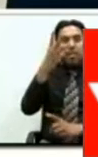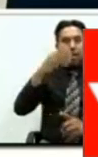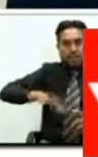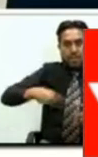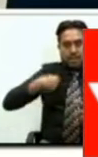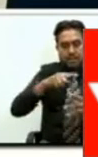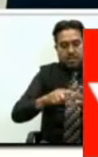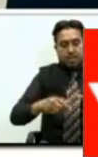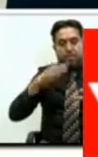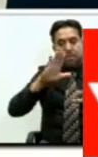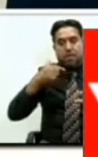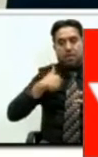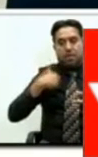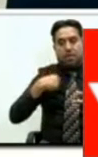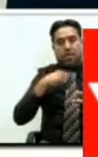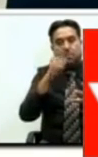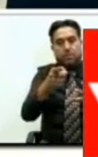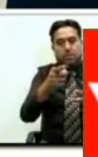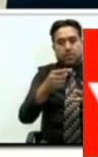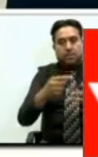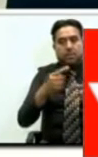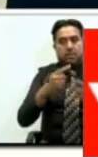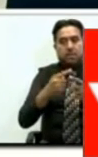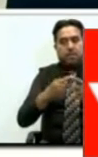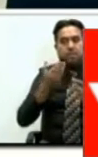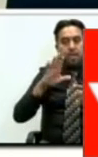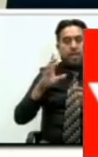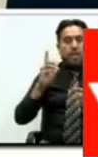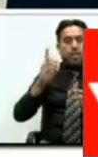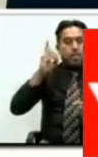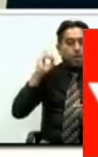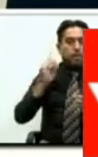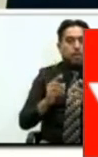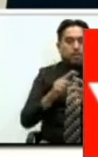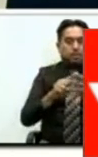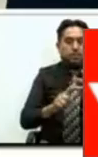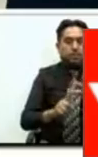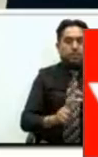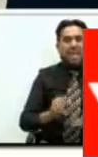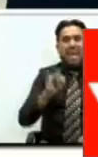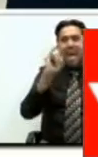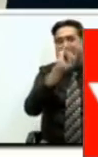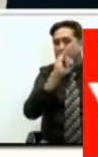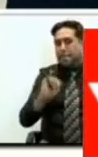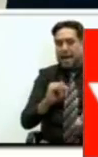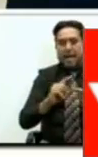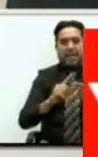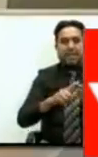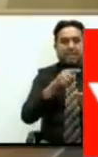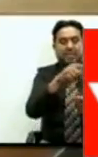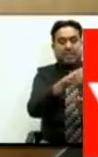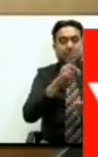fundamentales con respecto a los hechos ocurridos el domingo pasado no criminalización de las